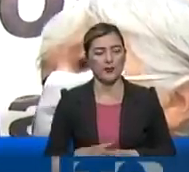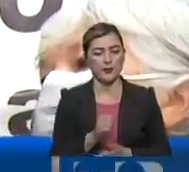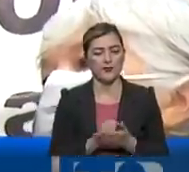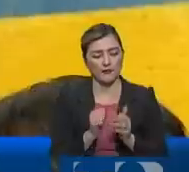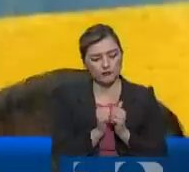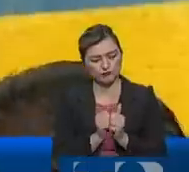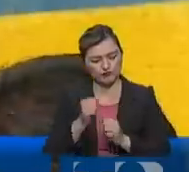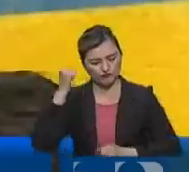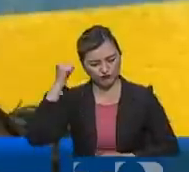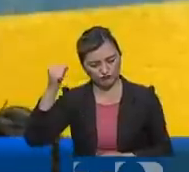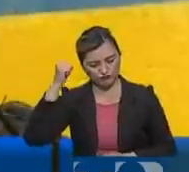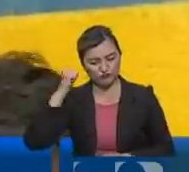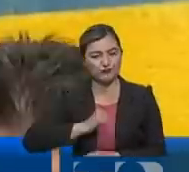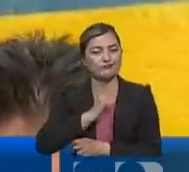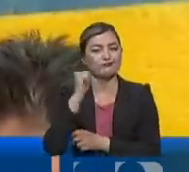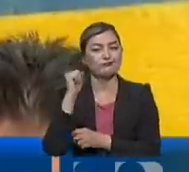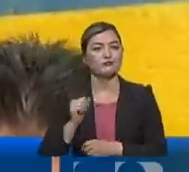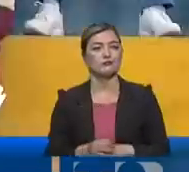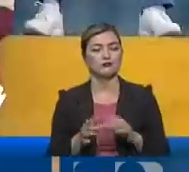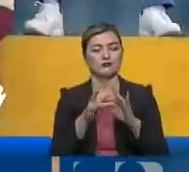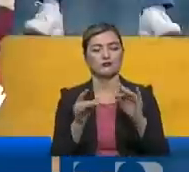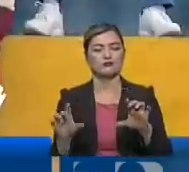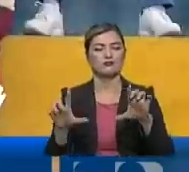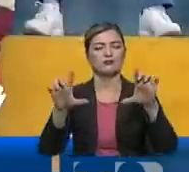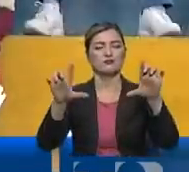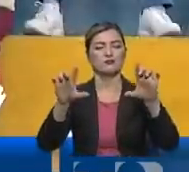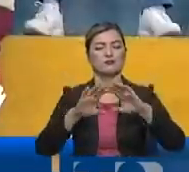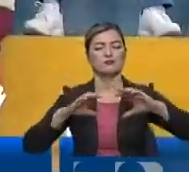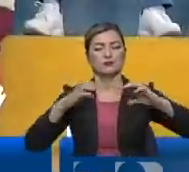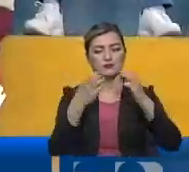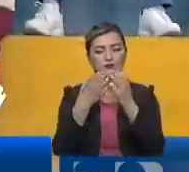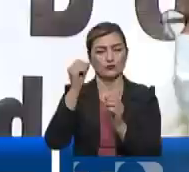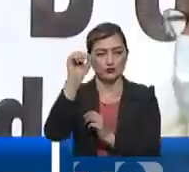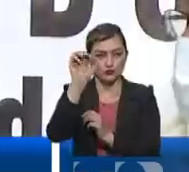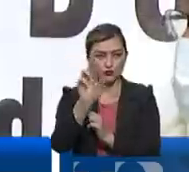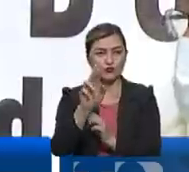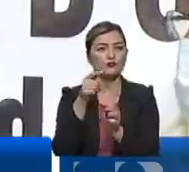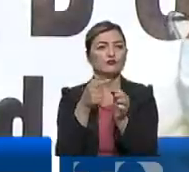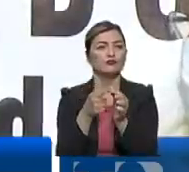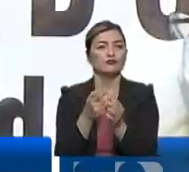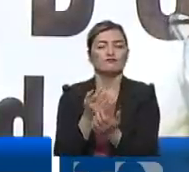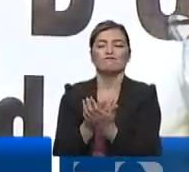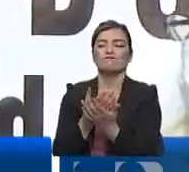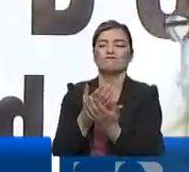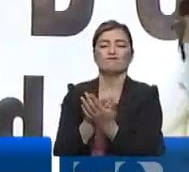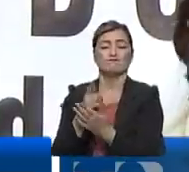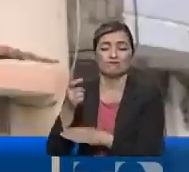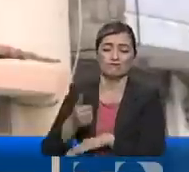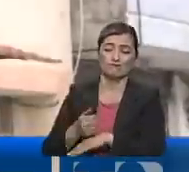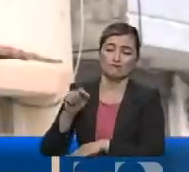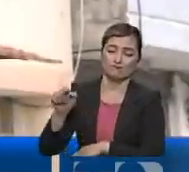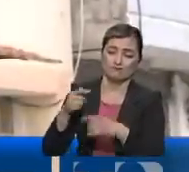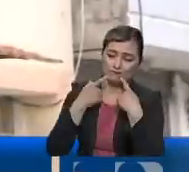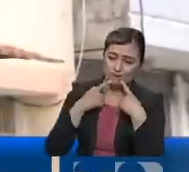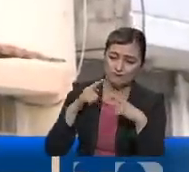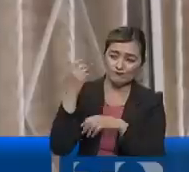Con pancartas y silbatos se reunieron esta vez en el Coliseo María Augusta Urrutia en el sur de Quito. Ellos exigen la declaratoria de emergencia de